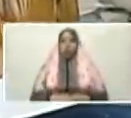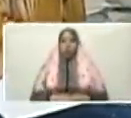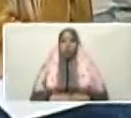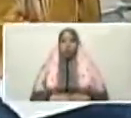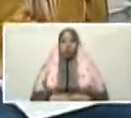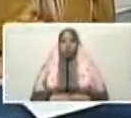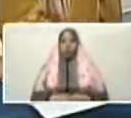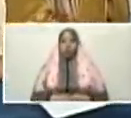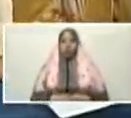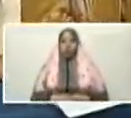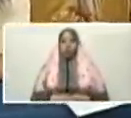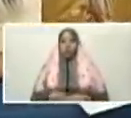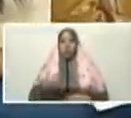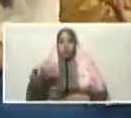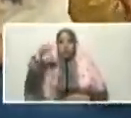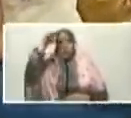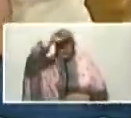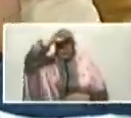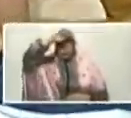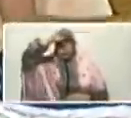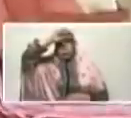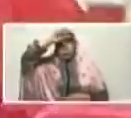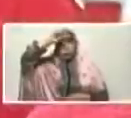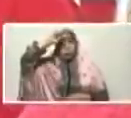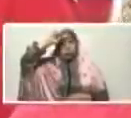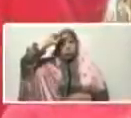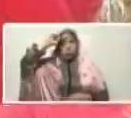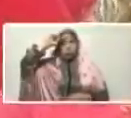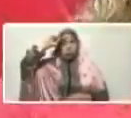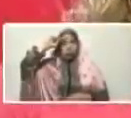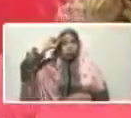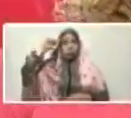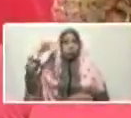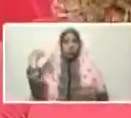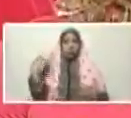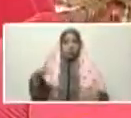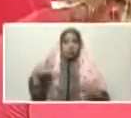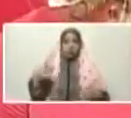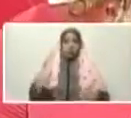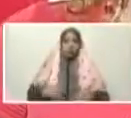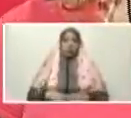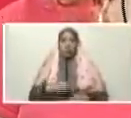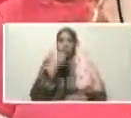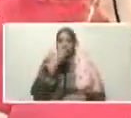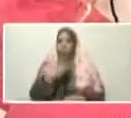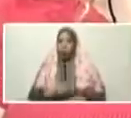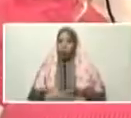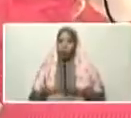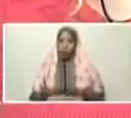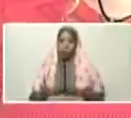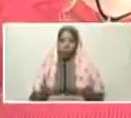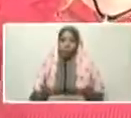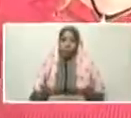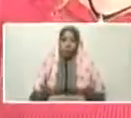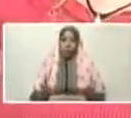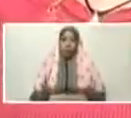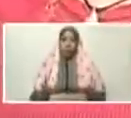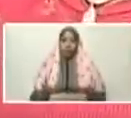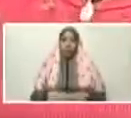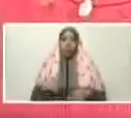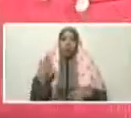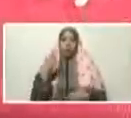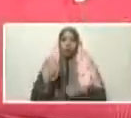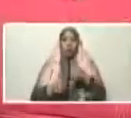el negocio su director increíble chico esto es bueno para rebajar unos kilitos